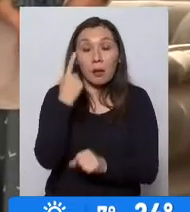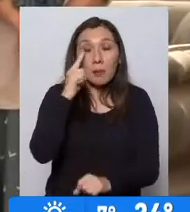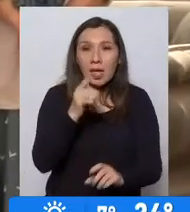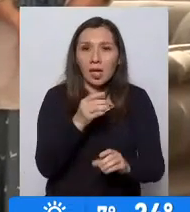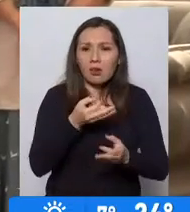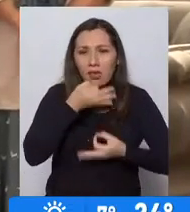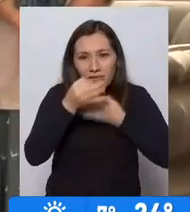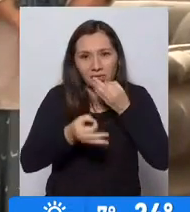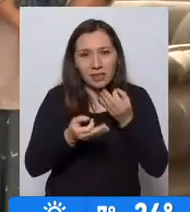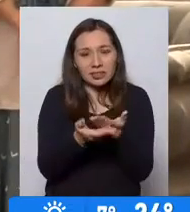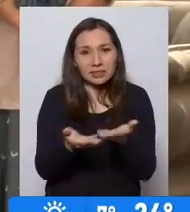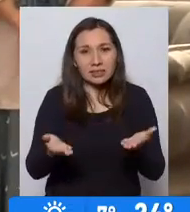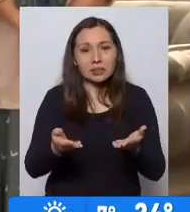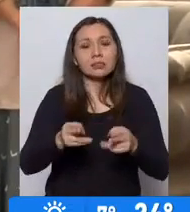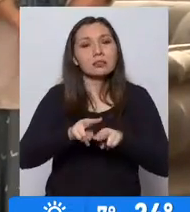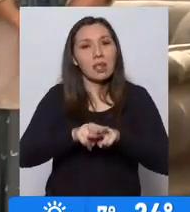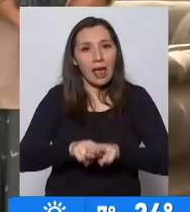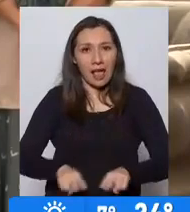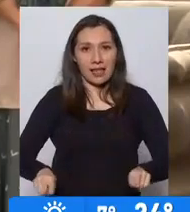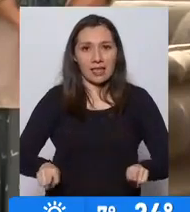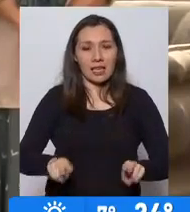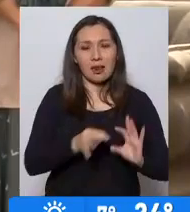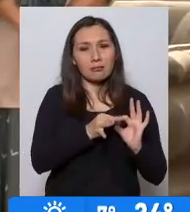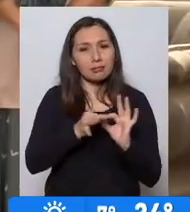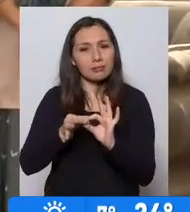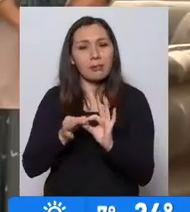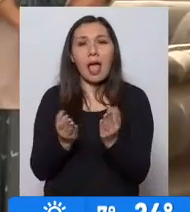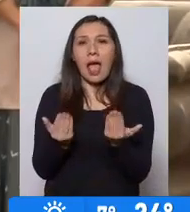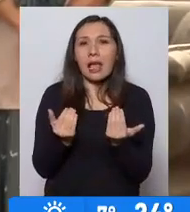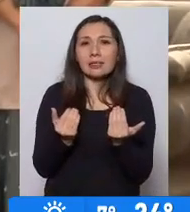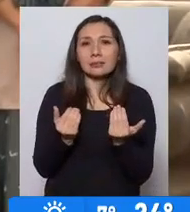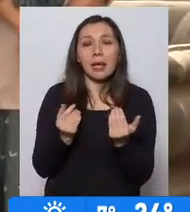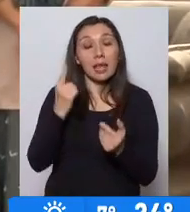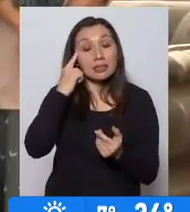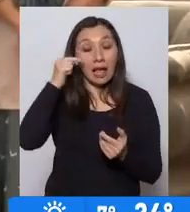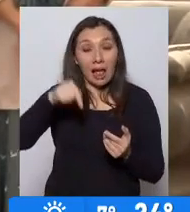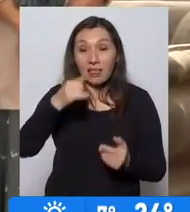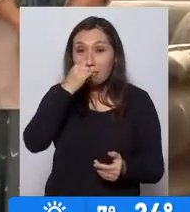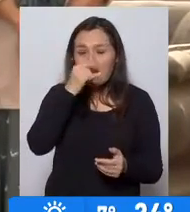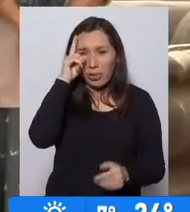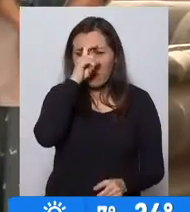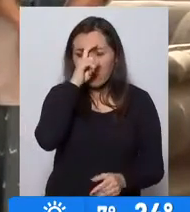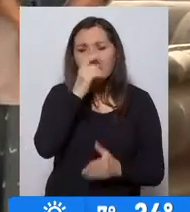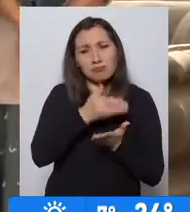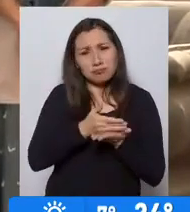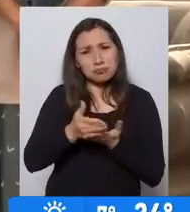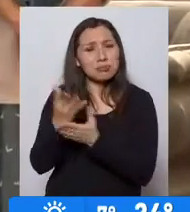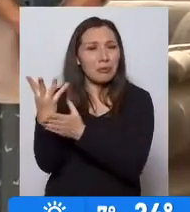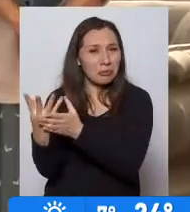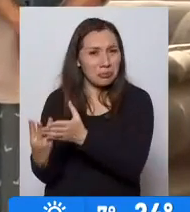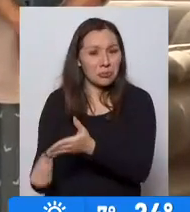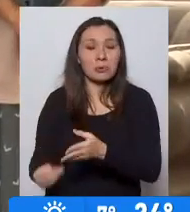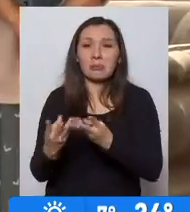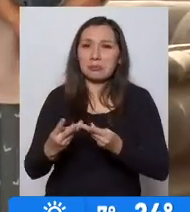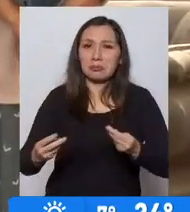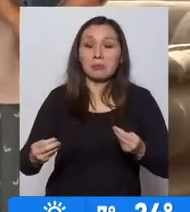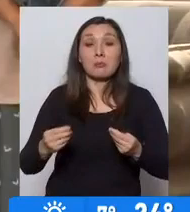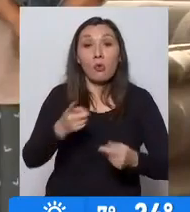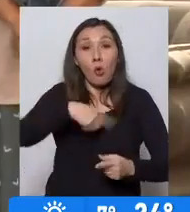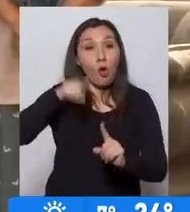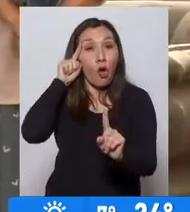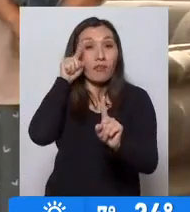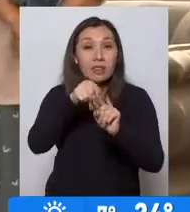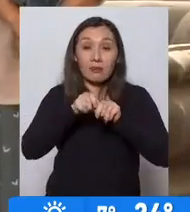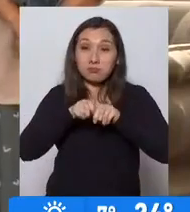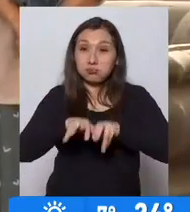dar un mensaje de tranquilidad y un mensaje de esperanza. Estos tiempos difíciles van a pasar y nuestro objetivo es que una